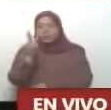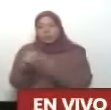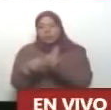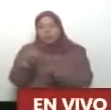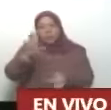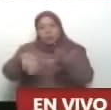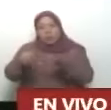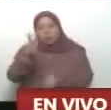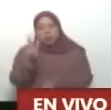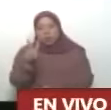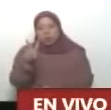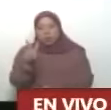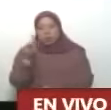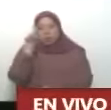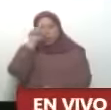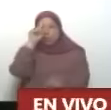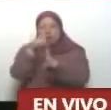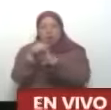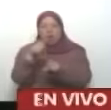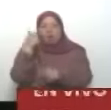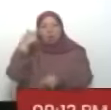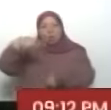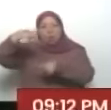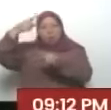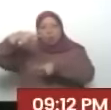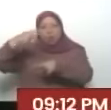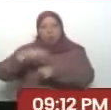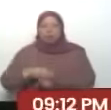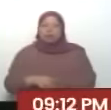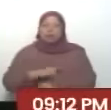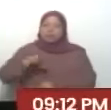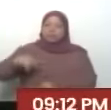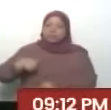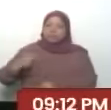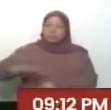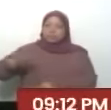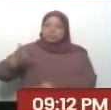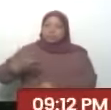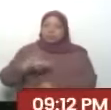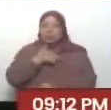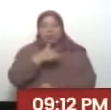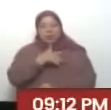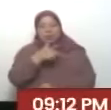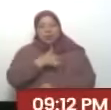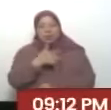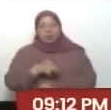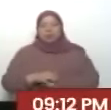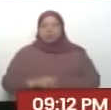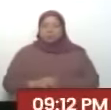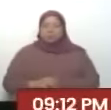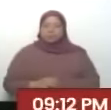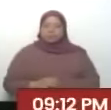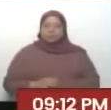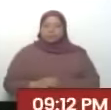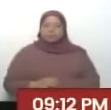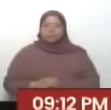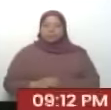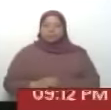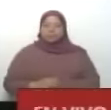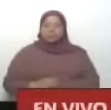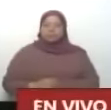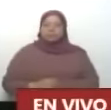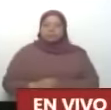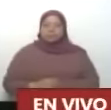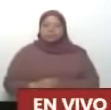imagínate, parecía un visionario. Yo lo vi en las redes sociales. Y esto para nosotros, demasiado para la generación. Emocionante. Demasiado recordar emocionante. Recordar a Juan Noya. Y Juan